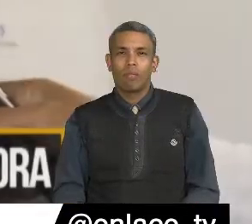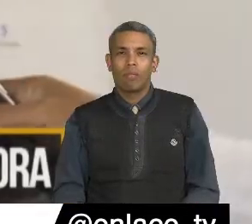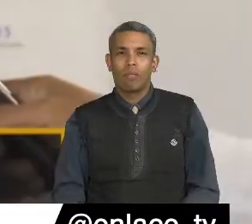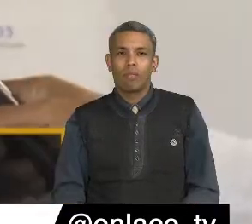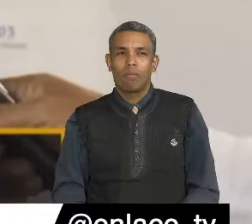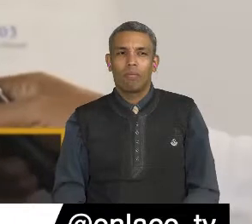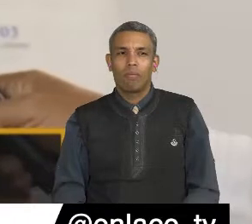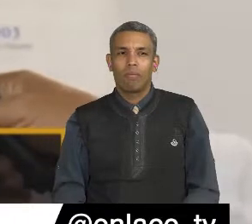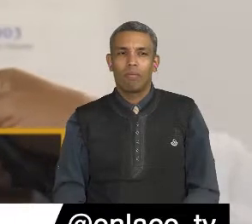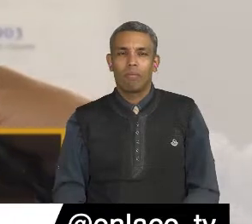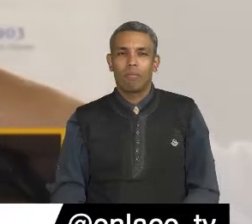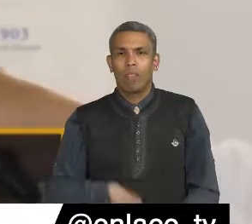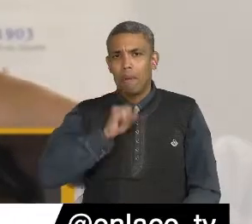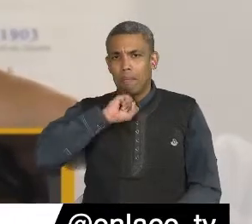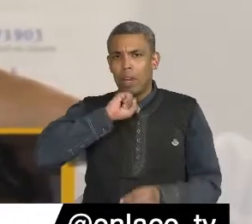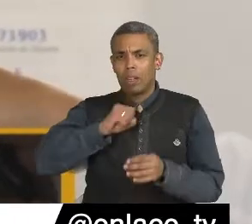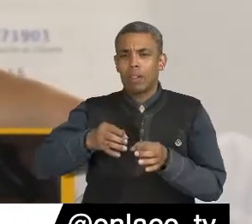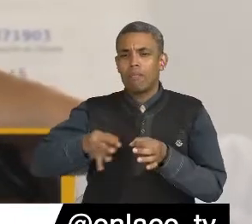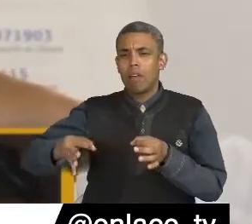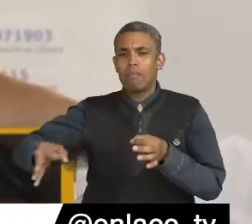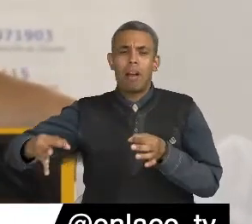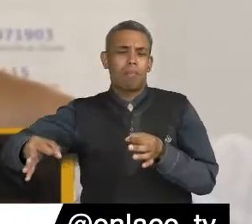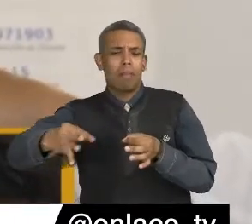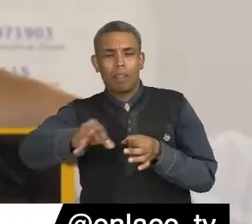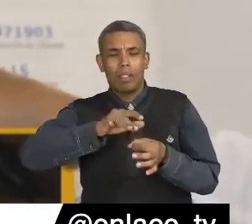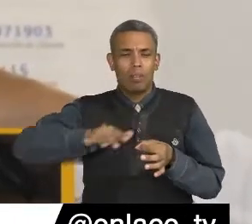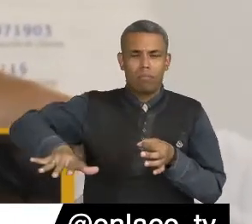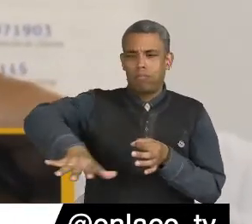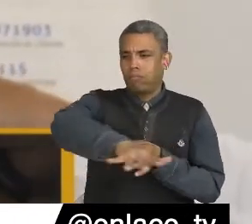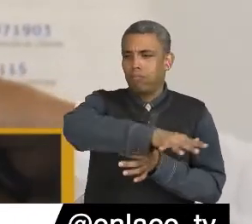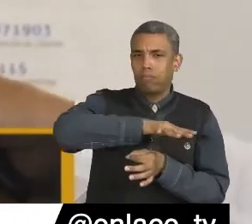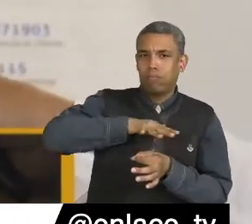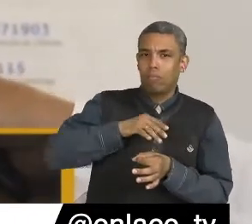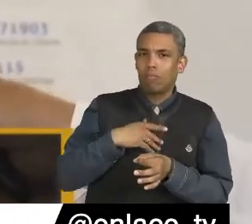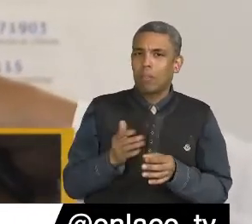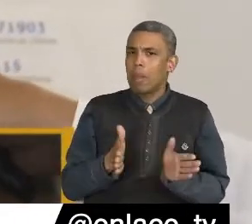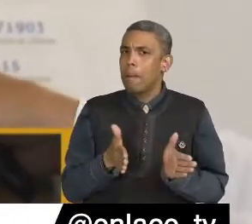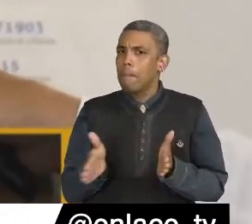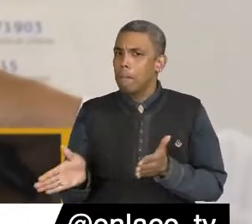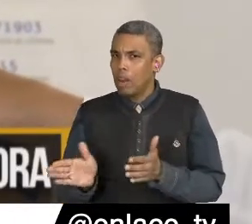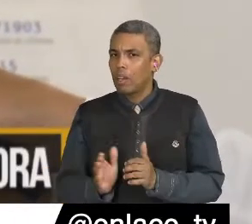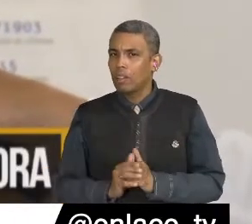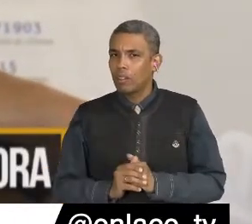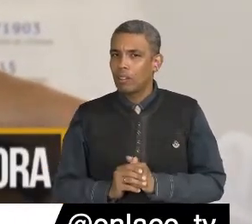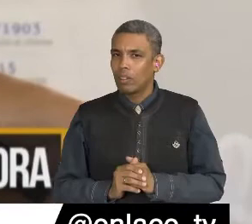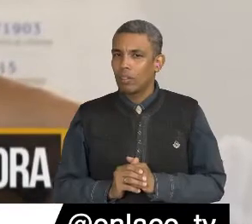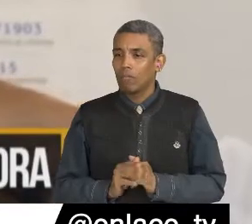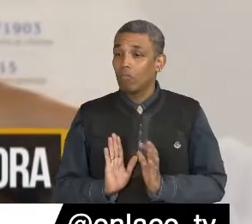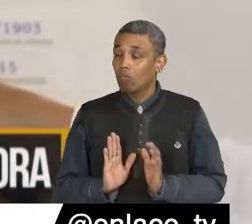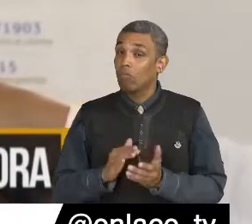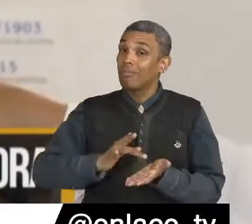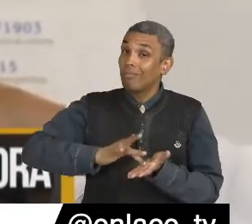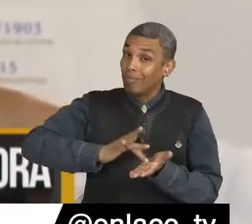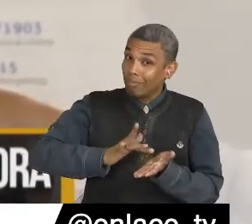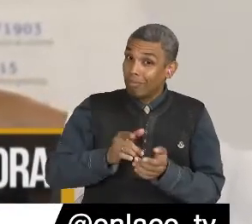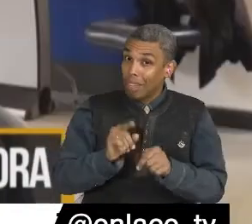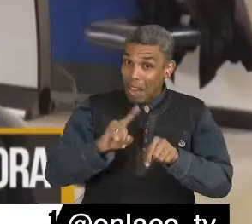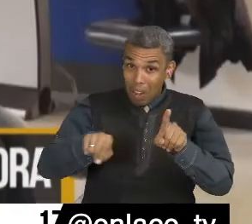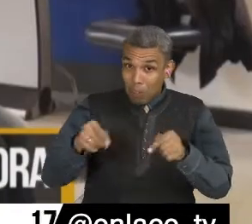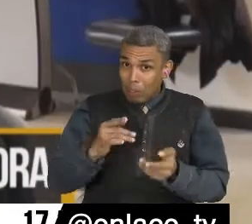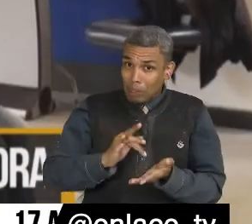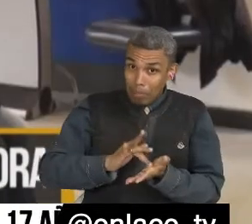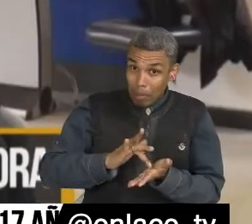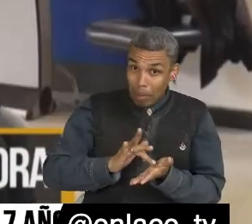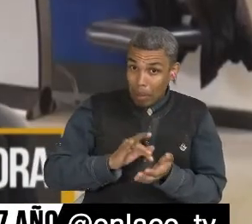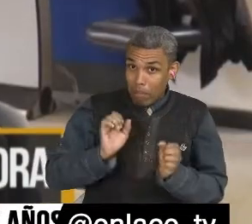Para el Magdalena Medio tenemos un plan, una flexibilización de los abonos donde pueden venir todos los meses a realizar sus